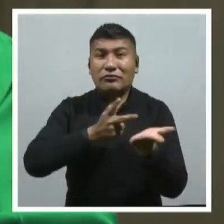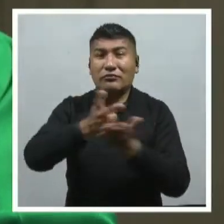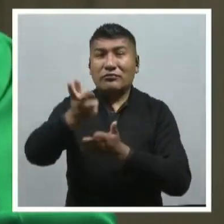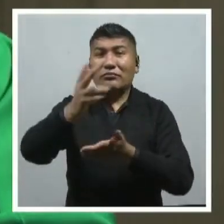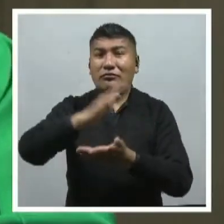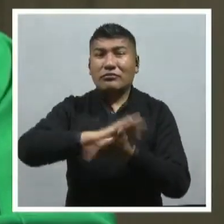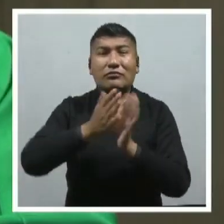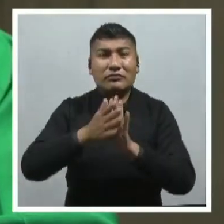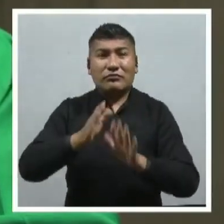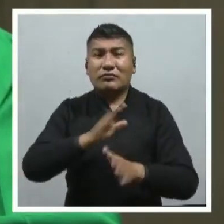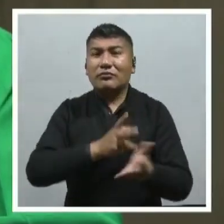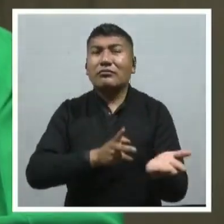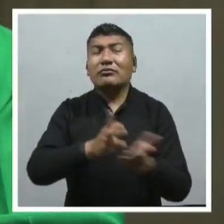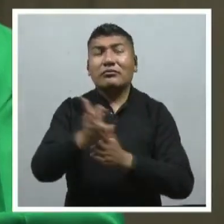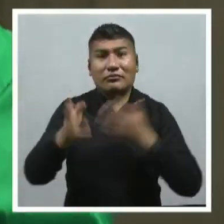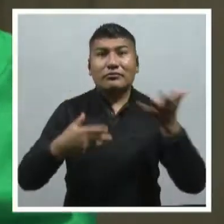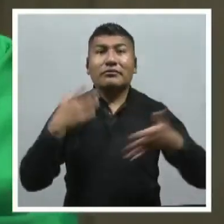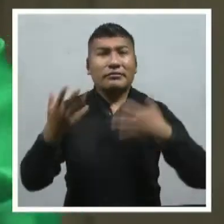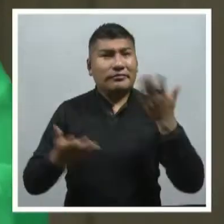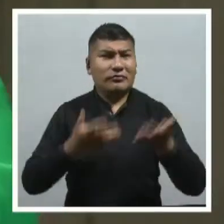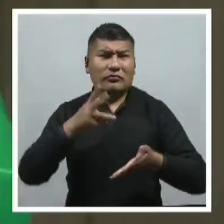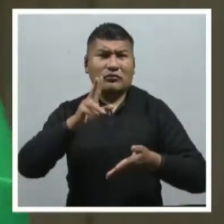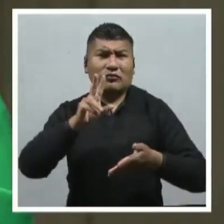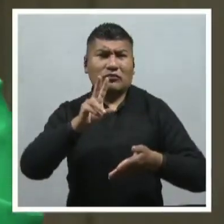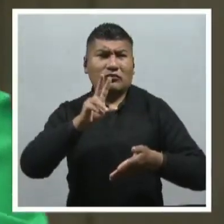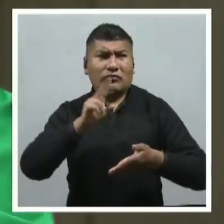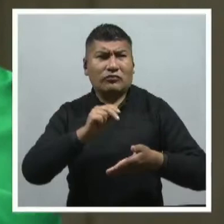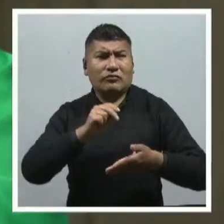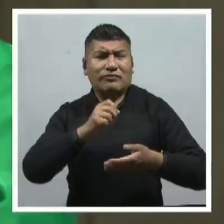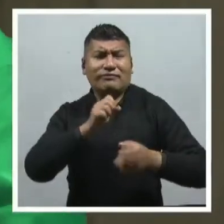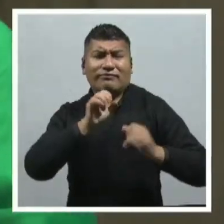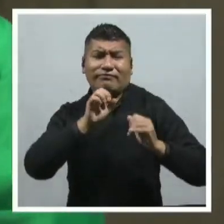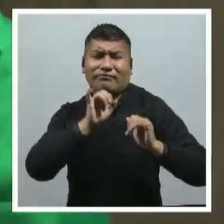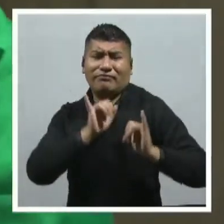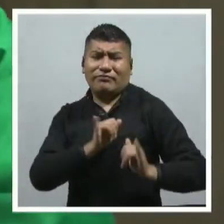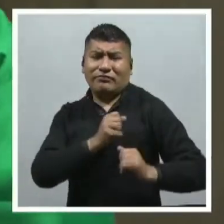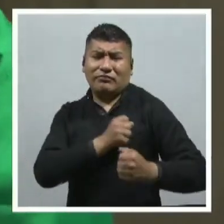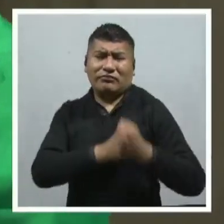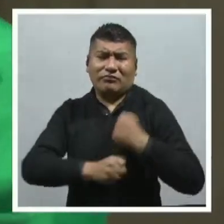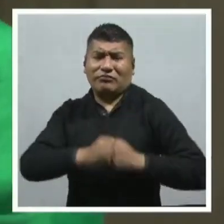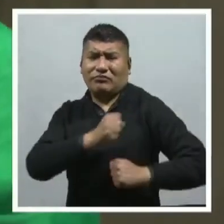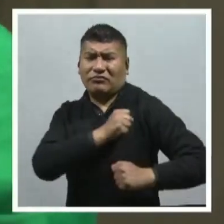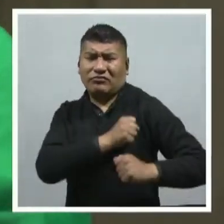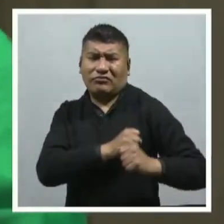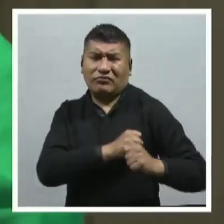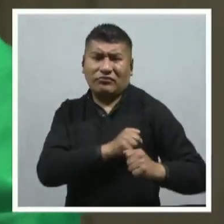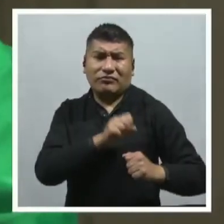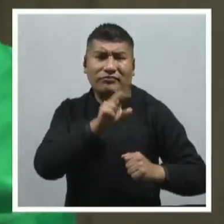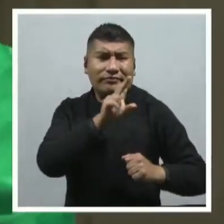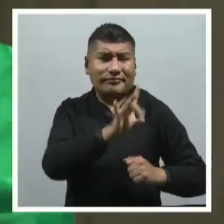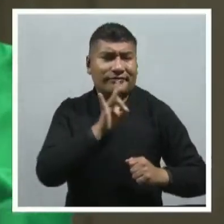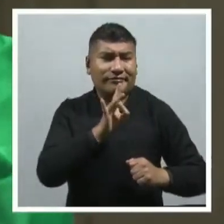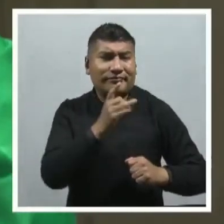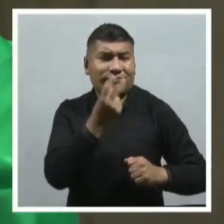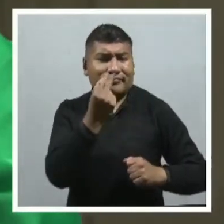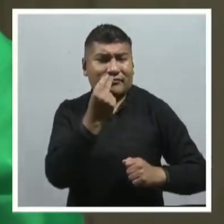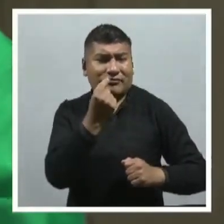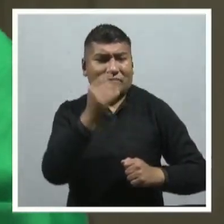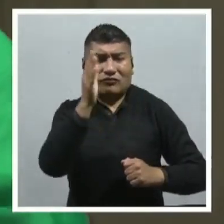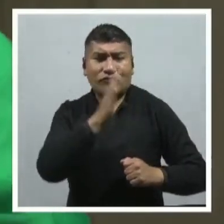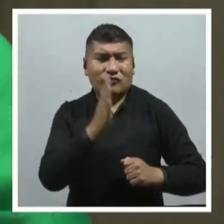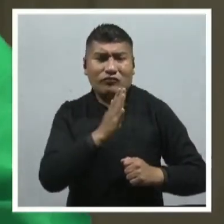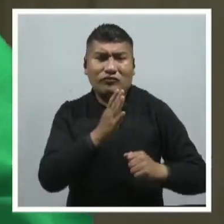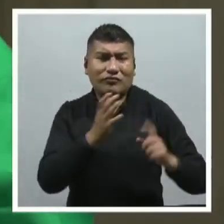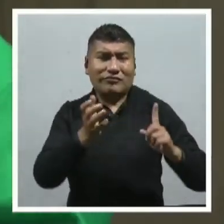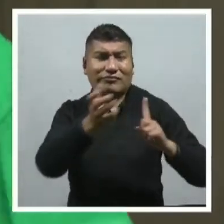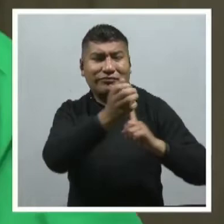la verdadera felicidad. Y no nos quedemos en el sufrimiento de haber elegido el dinero, a lo menos que nunca lo vamos a